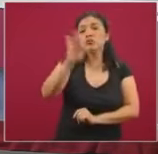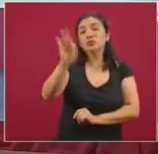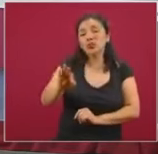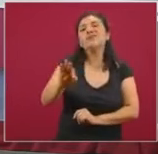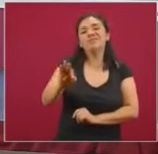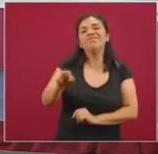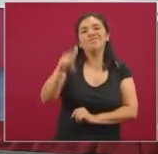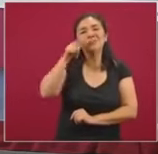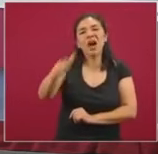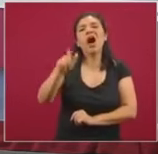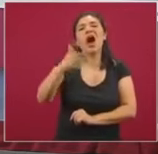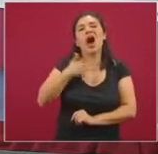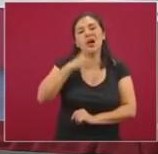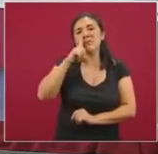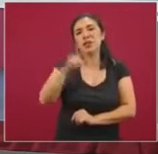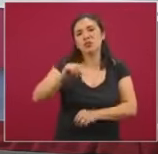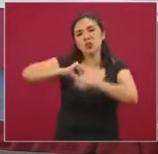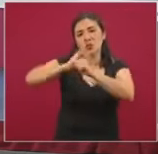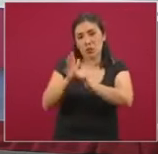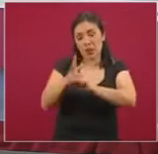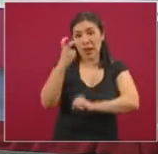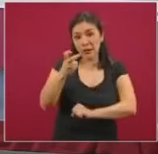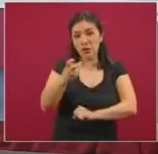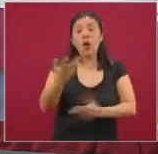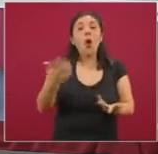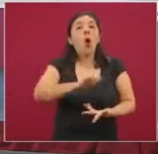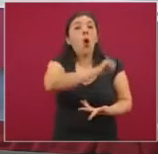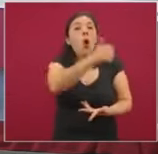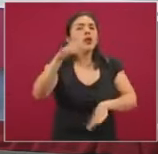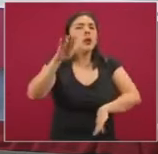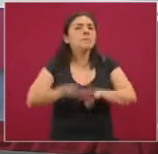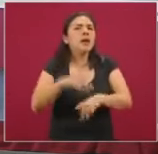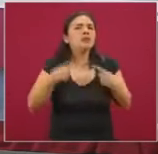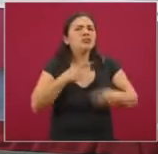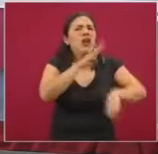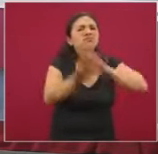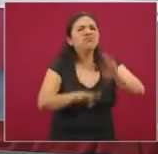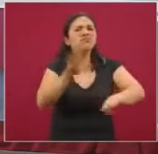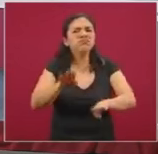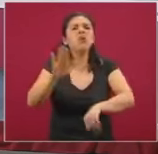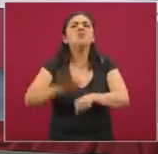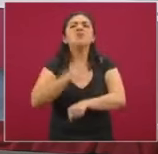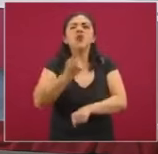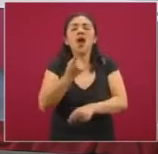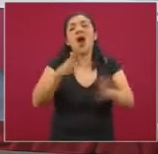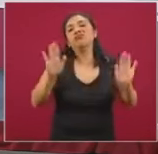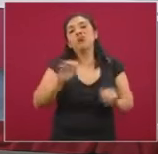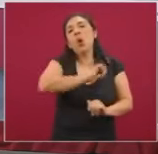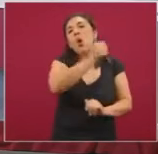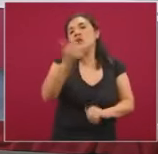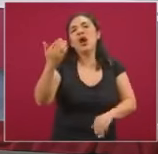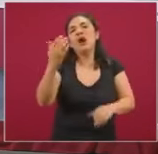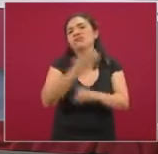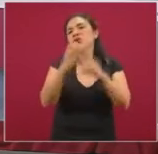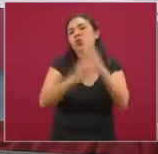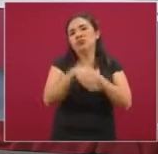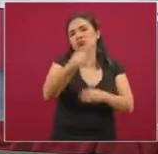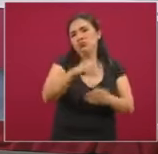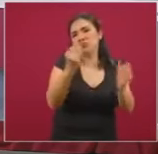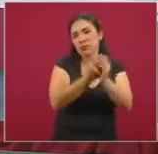asociar directamente con el COVID. Eso quiere decir que el resto, pues son otro componente del exceso de mortalidad que puede tener otras